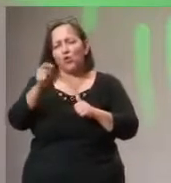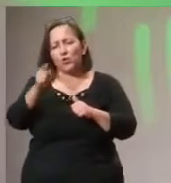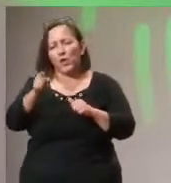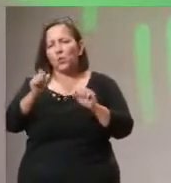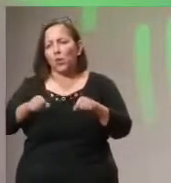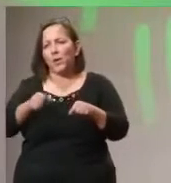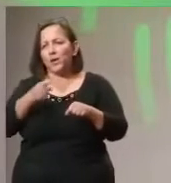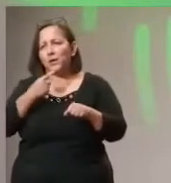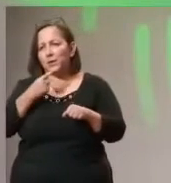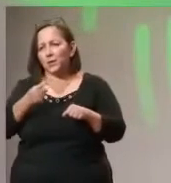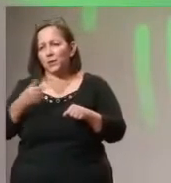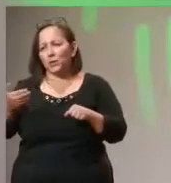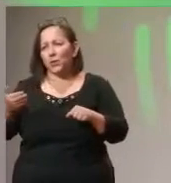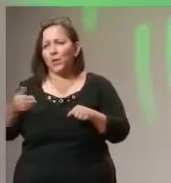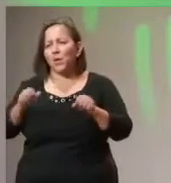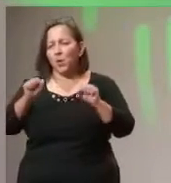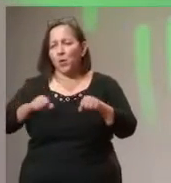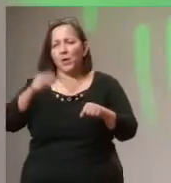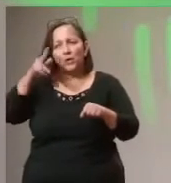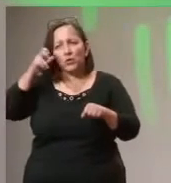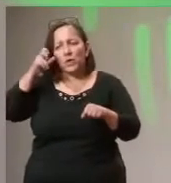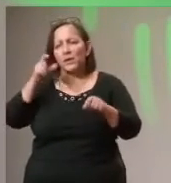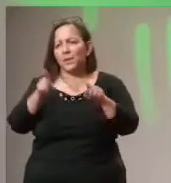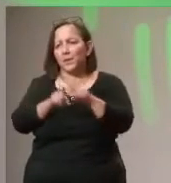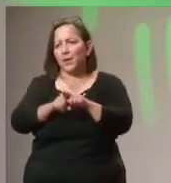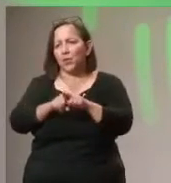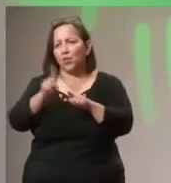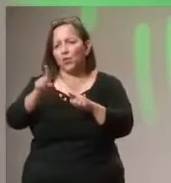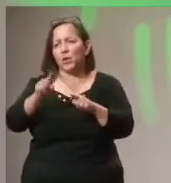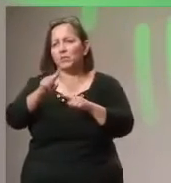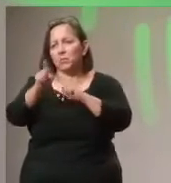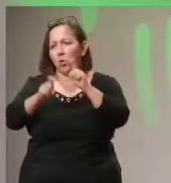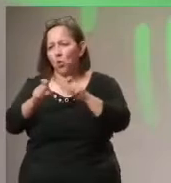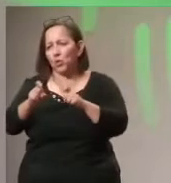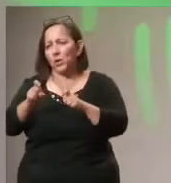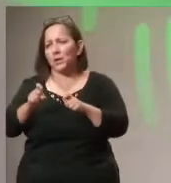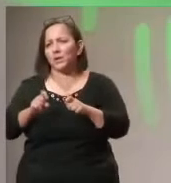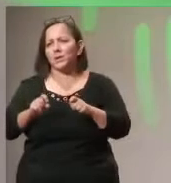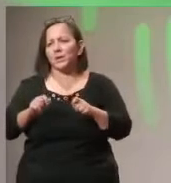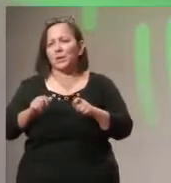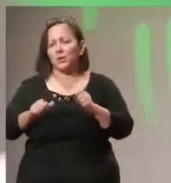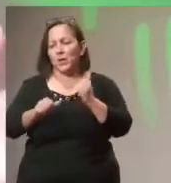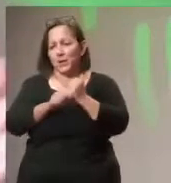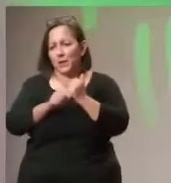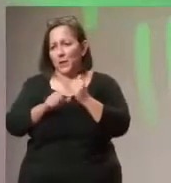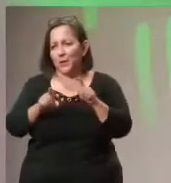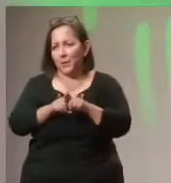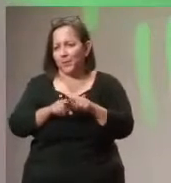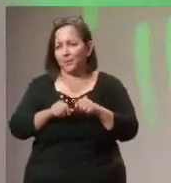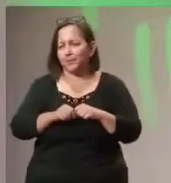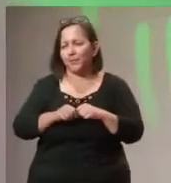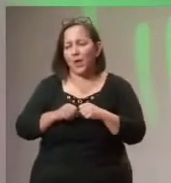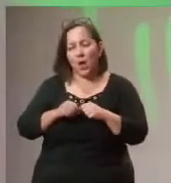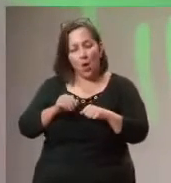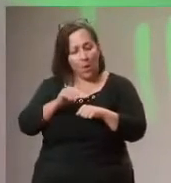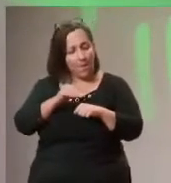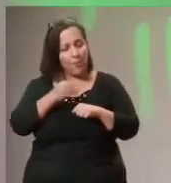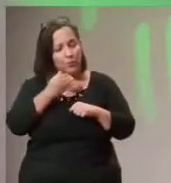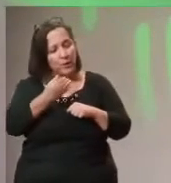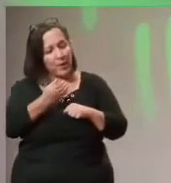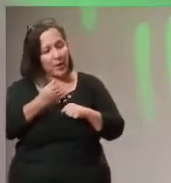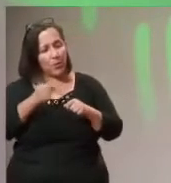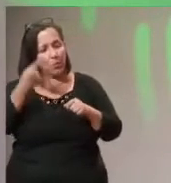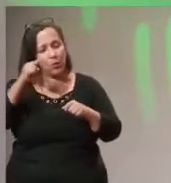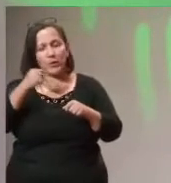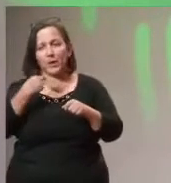vamos a tener la posibilidad de escuchar también unas cuantas preguntas de los asistentes. Nuevamente, don Ricardo, muchas gracias por estar